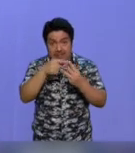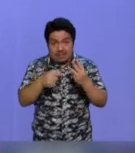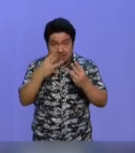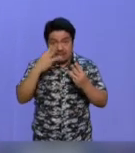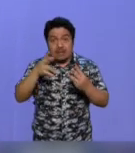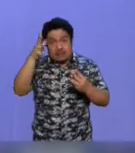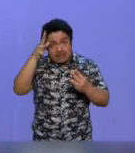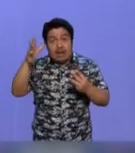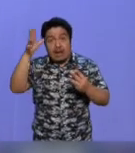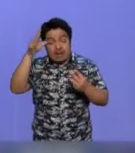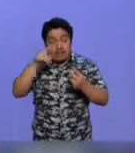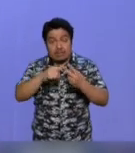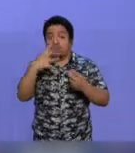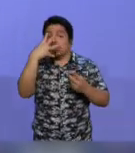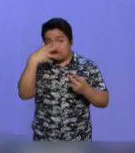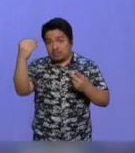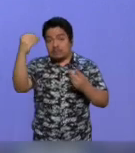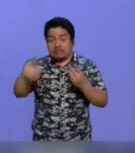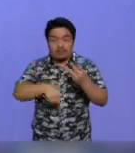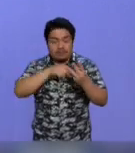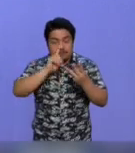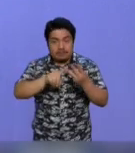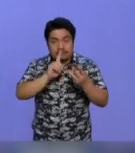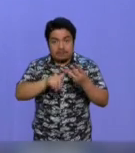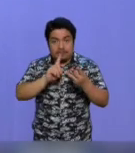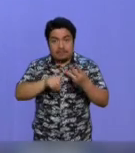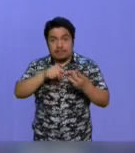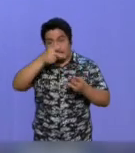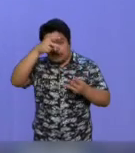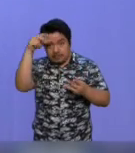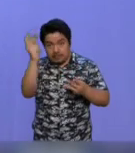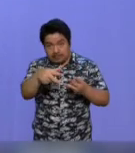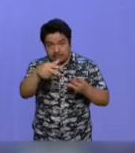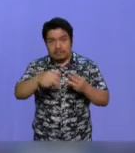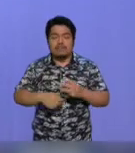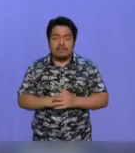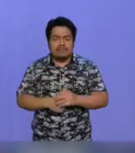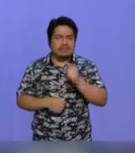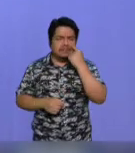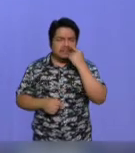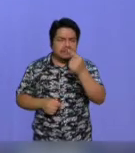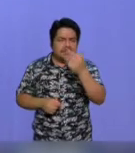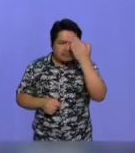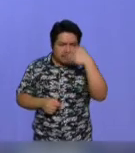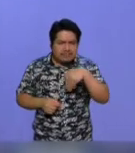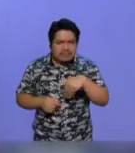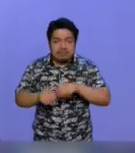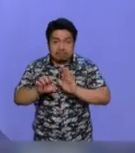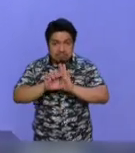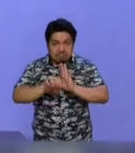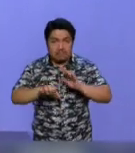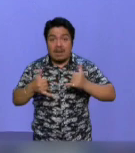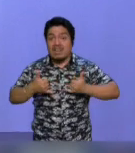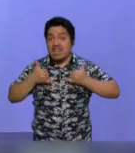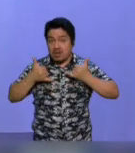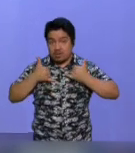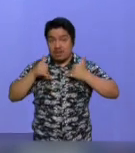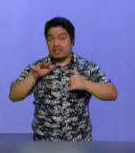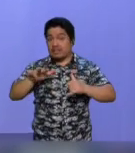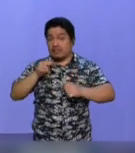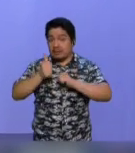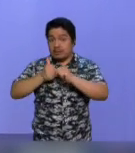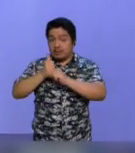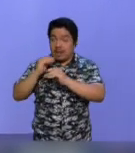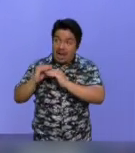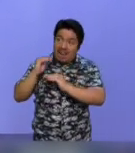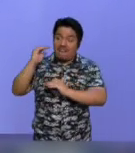alcaldías Cuauhtémoc, Coyoacán y también de la alcaldía Miguel Hidalgo. Mire, sabía que si todos los jóvenes en edad para votar en nuestra